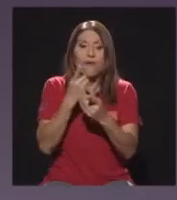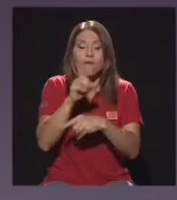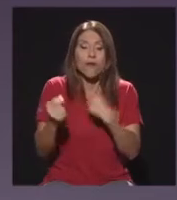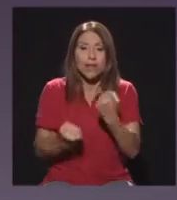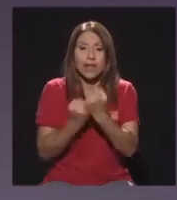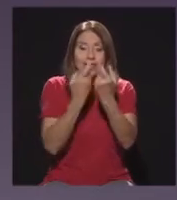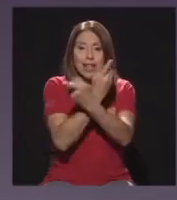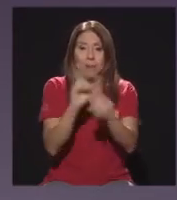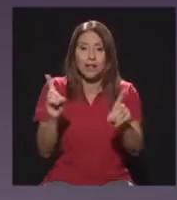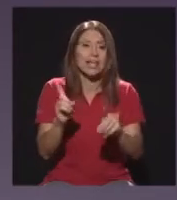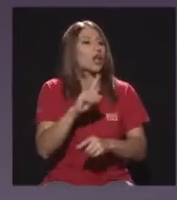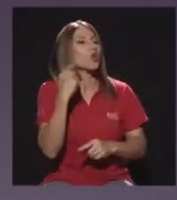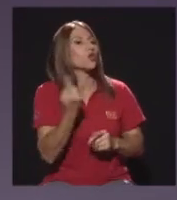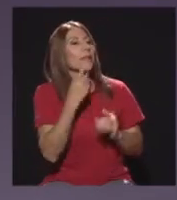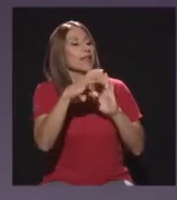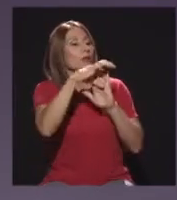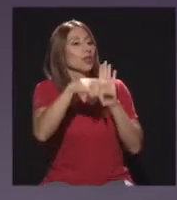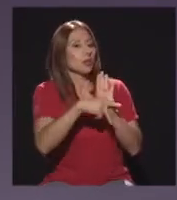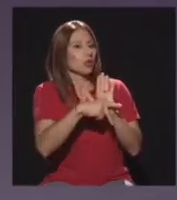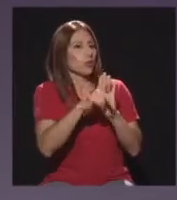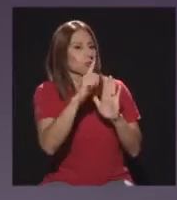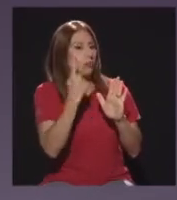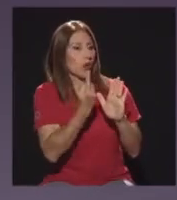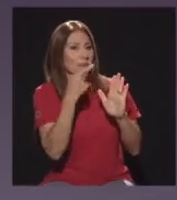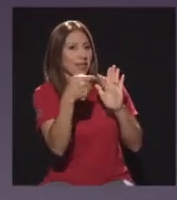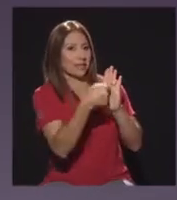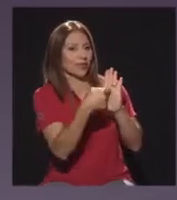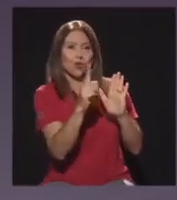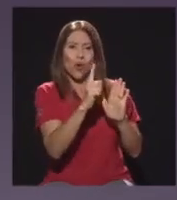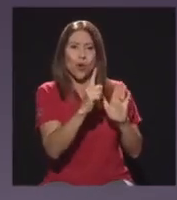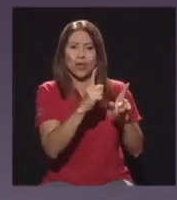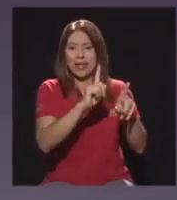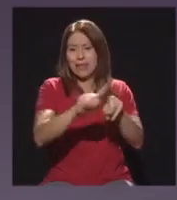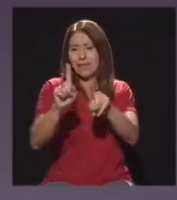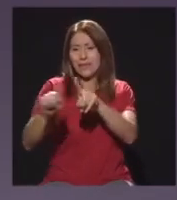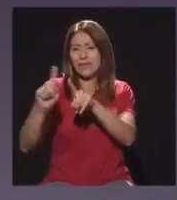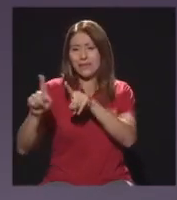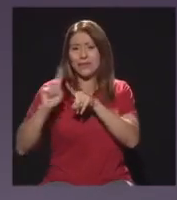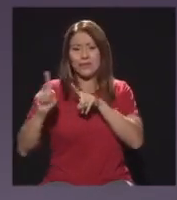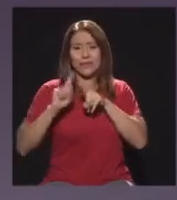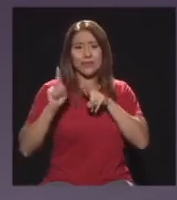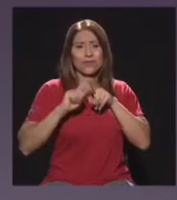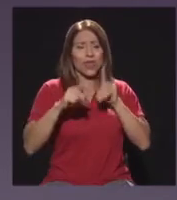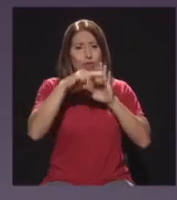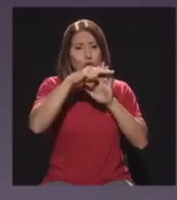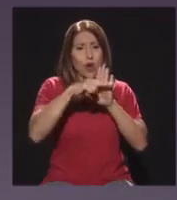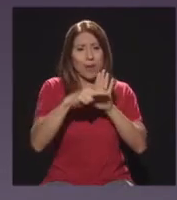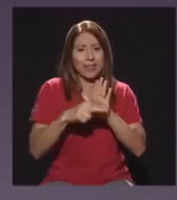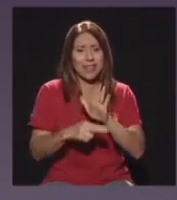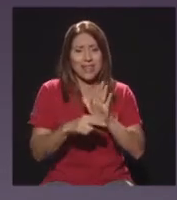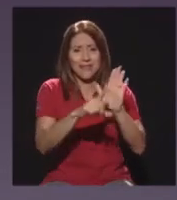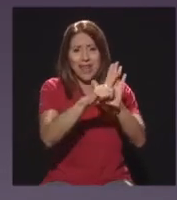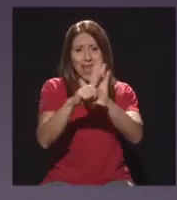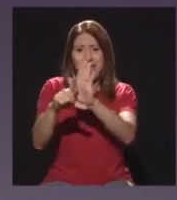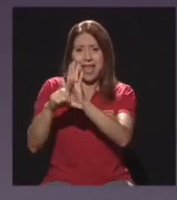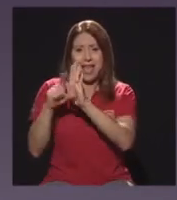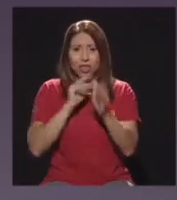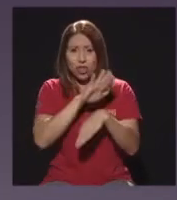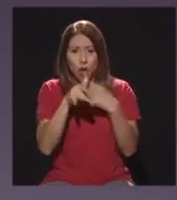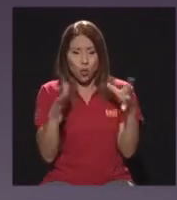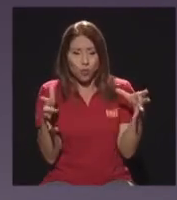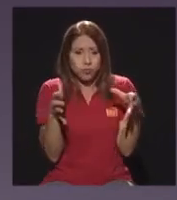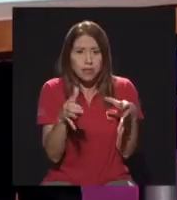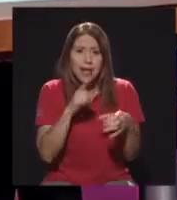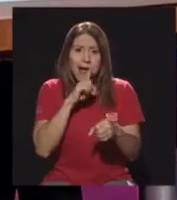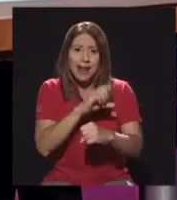como el el bloque jurídico es decir toda esa amalgama de normativa que existe verdad garantiza derechos y libertades